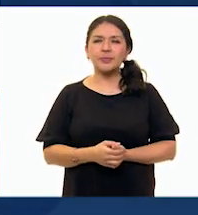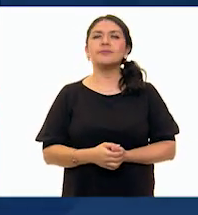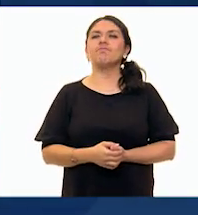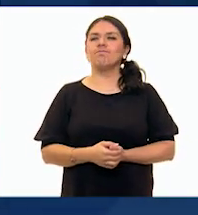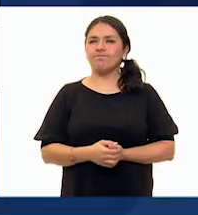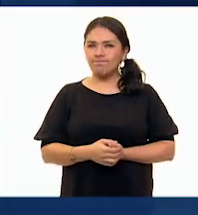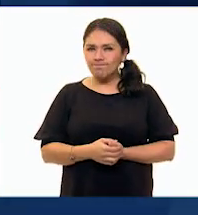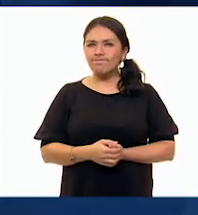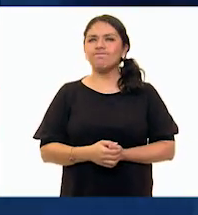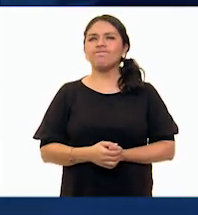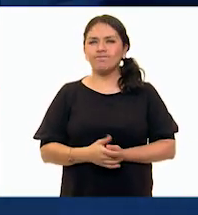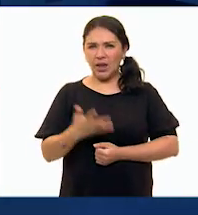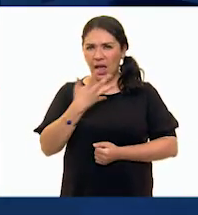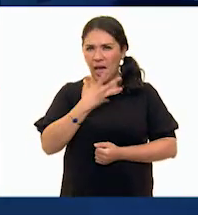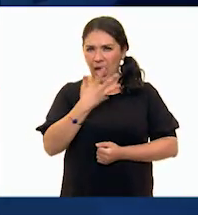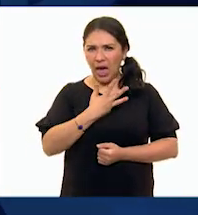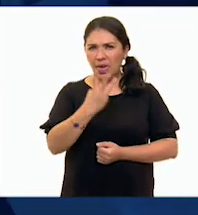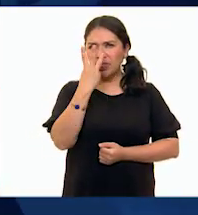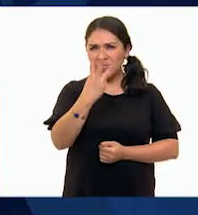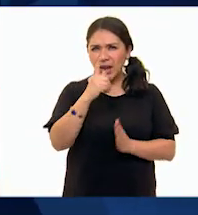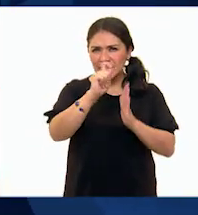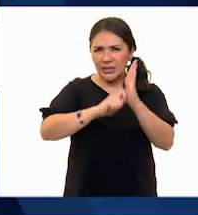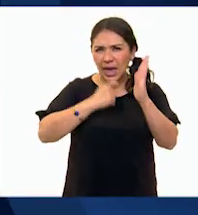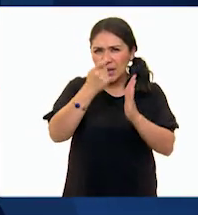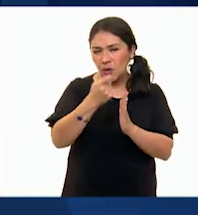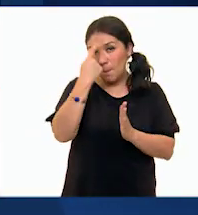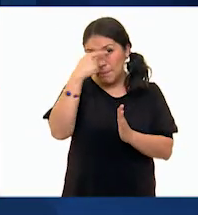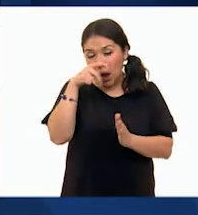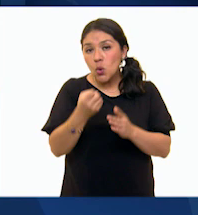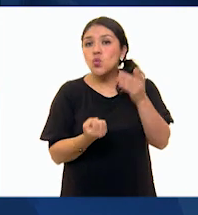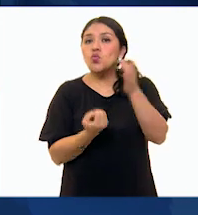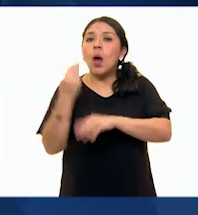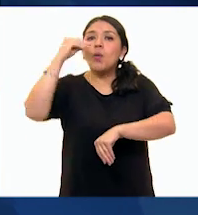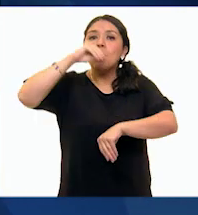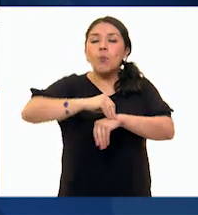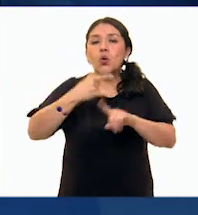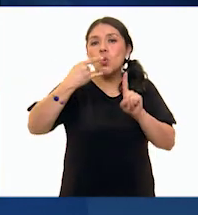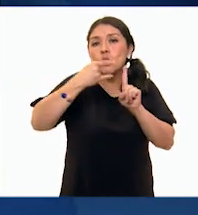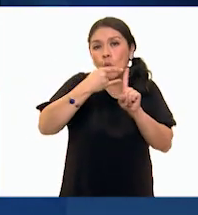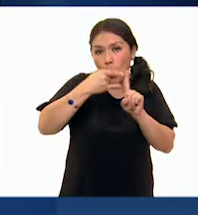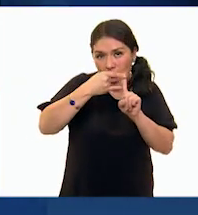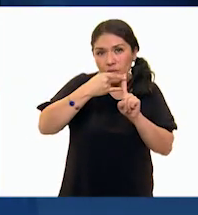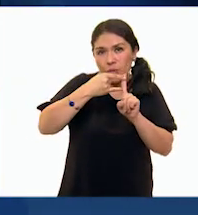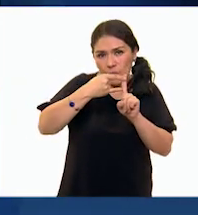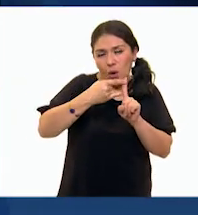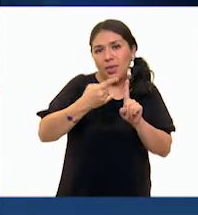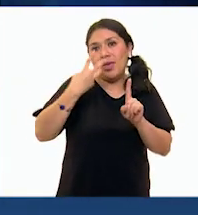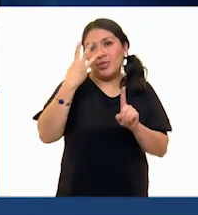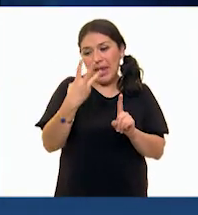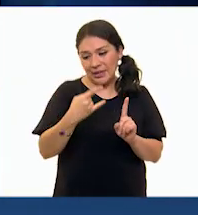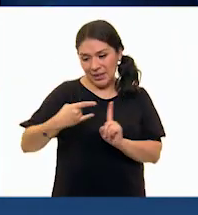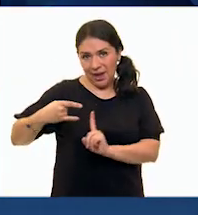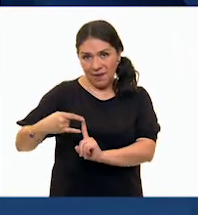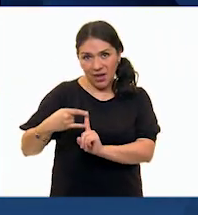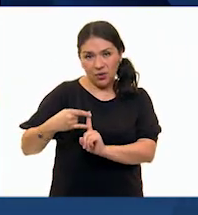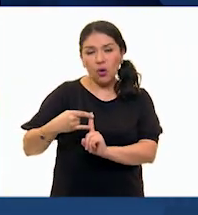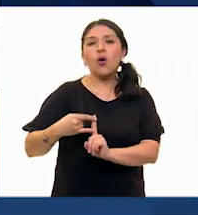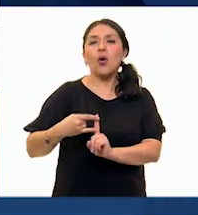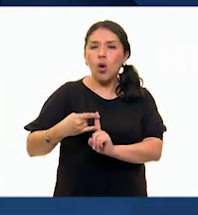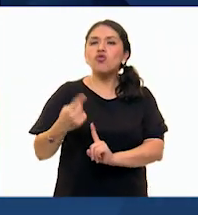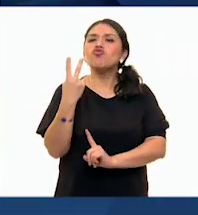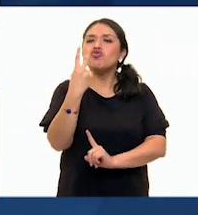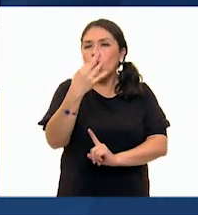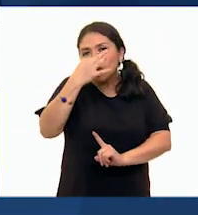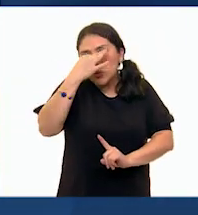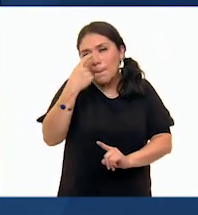Entonces hablamos de 3 cerillos para este cuadrado más, 3 cerillos para este otro que está acá y más 2 cerillos